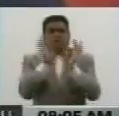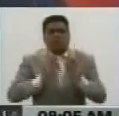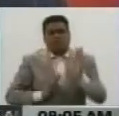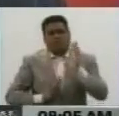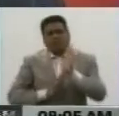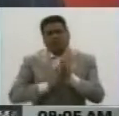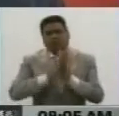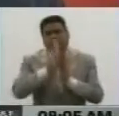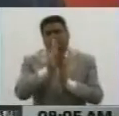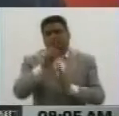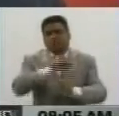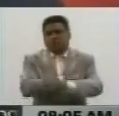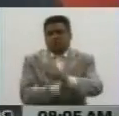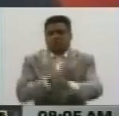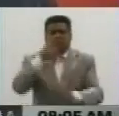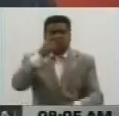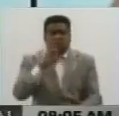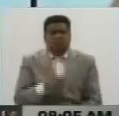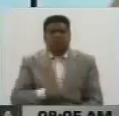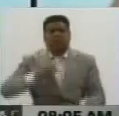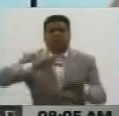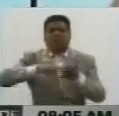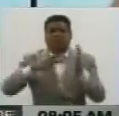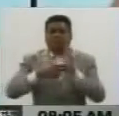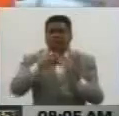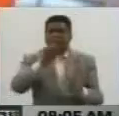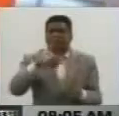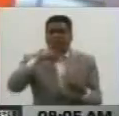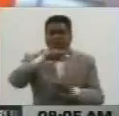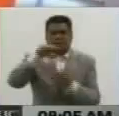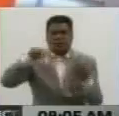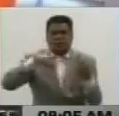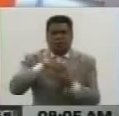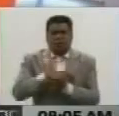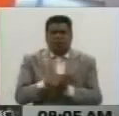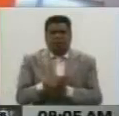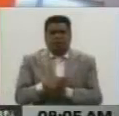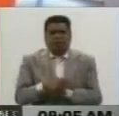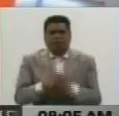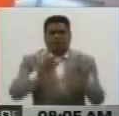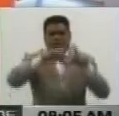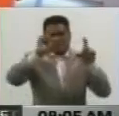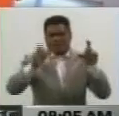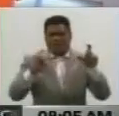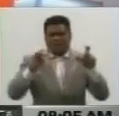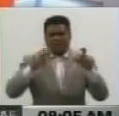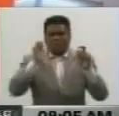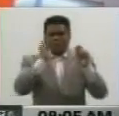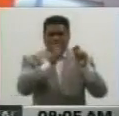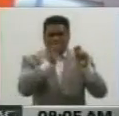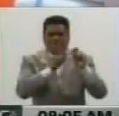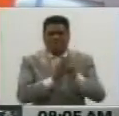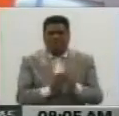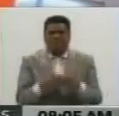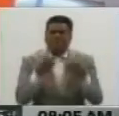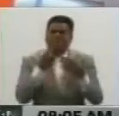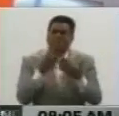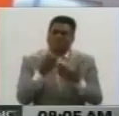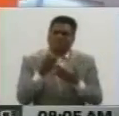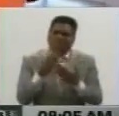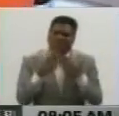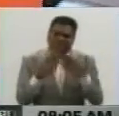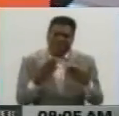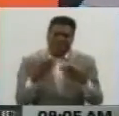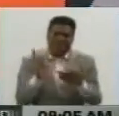trascendental del poder popular. Y significa también la revolución en el arco minero. Muchísimas gracias, ministro. Un placer haberte tenido aquí en esta sesión,